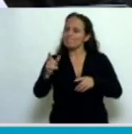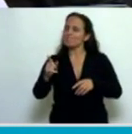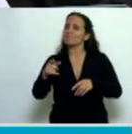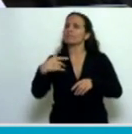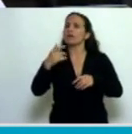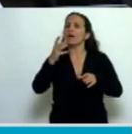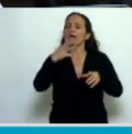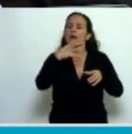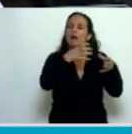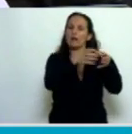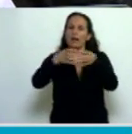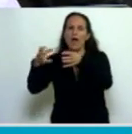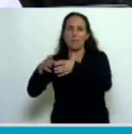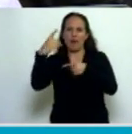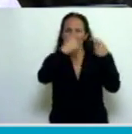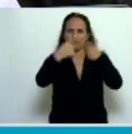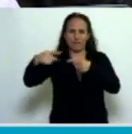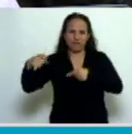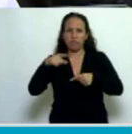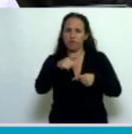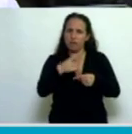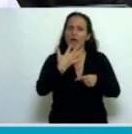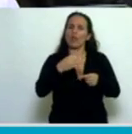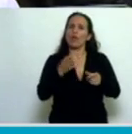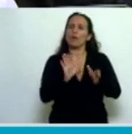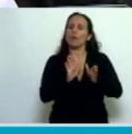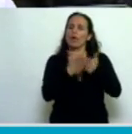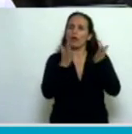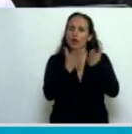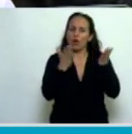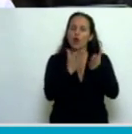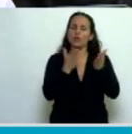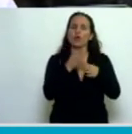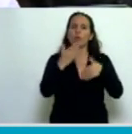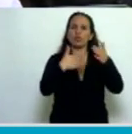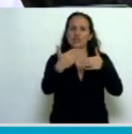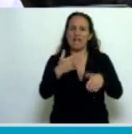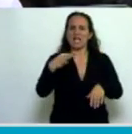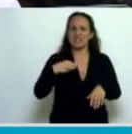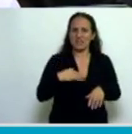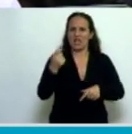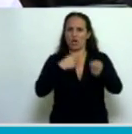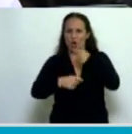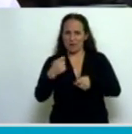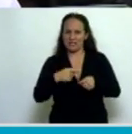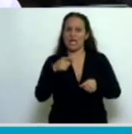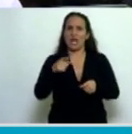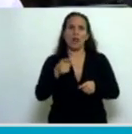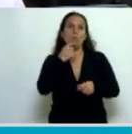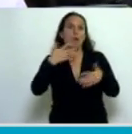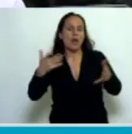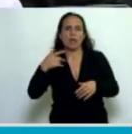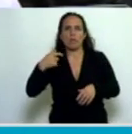las distintas cámaras federales, para modificar el Código Procesal Civil y Comercial de la Nación, para que los juicios que inicien los